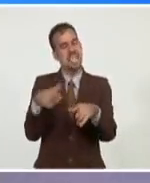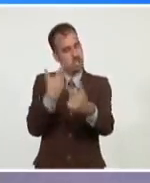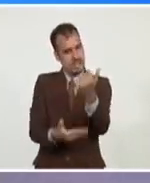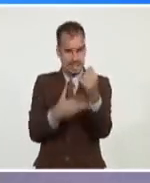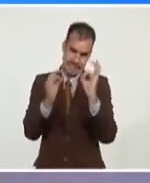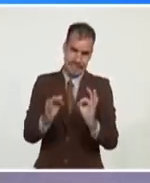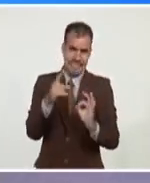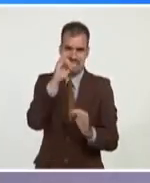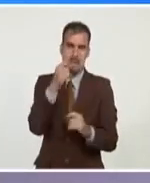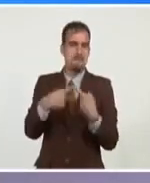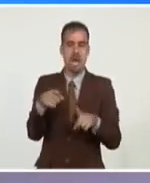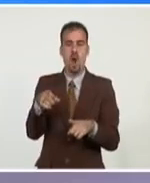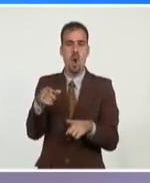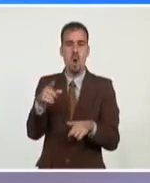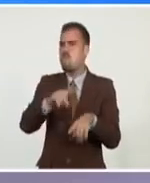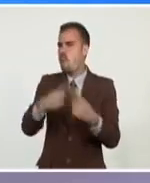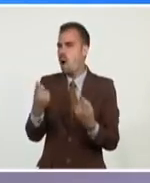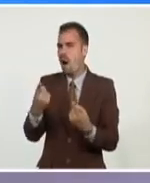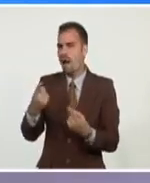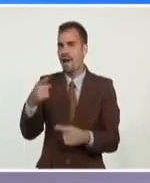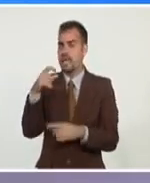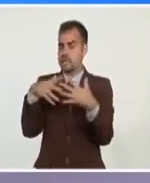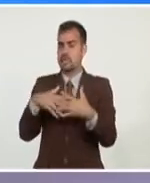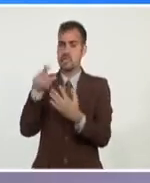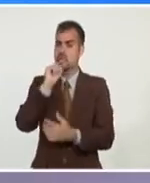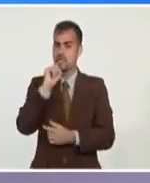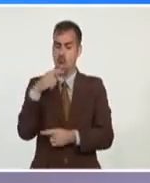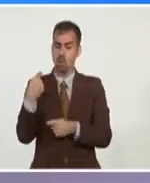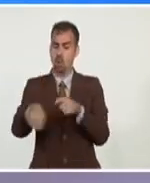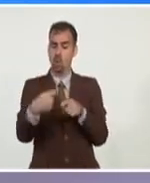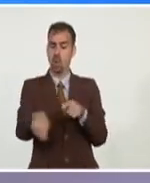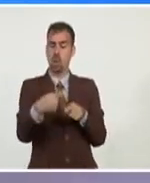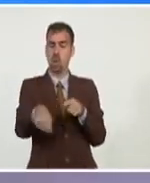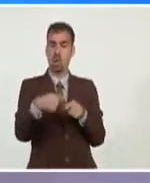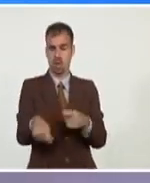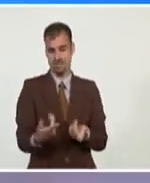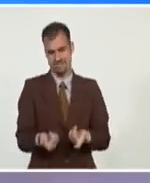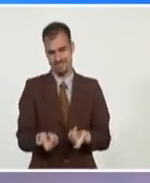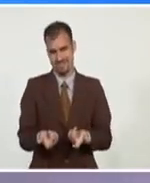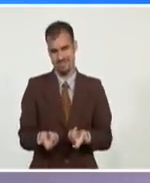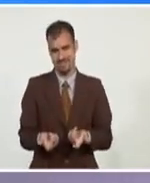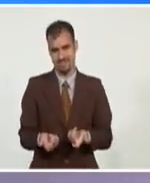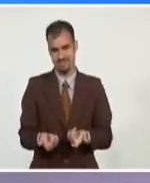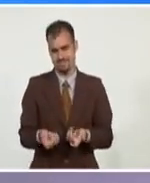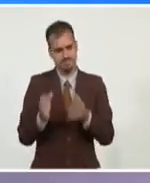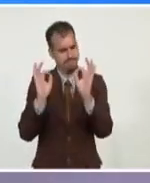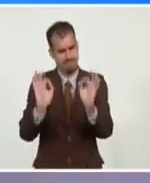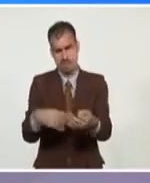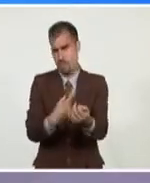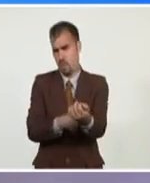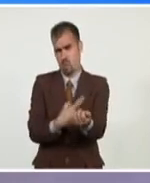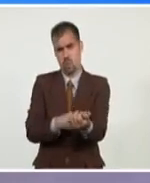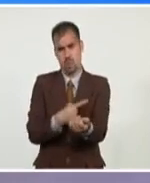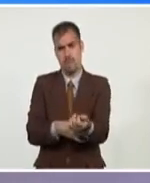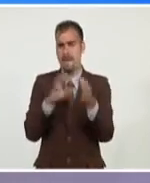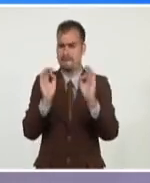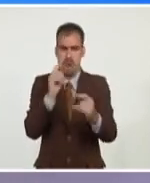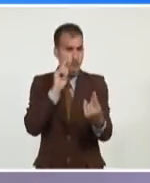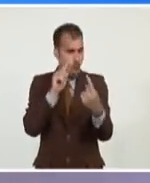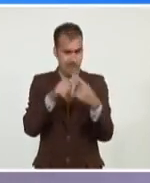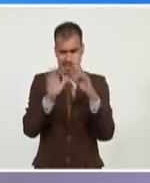Nueva acción provocadora, instada, dirigida, controlada, financiada por los amos de siempre, con los mismos